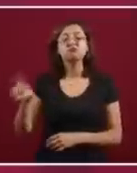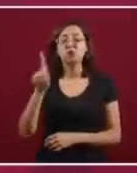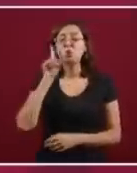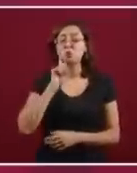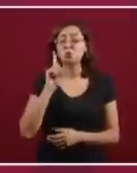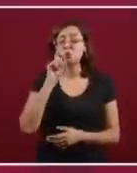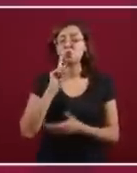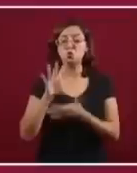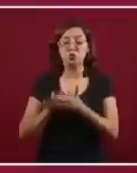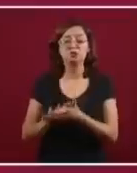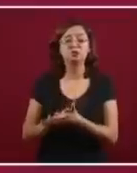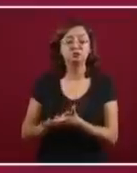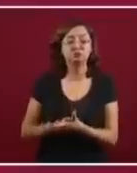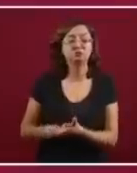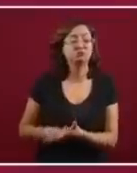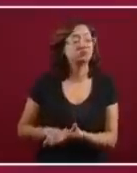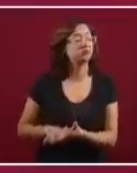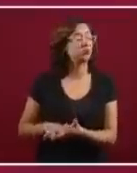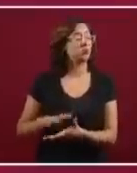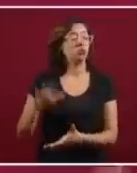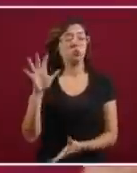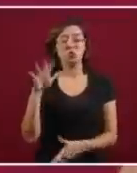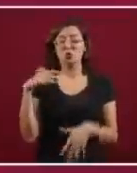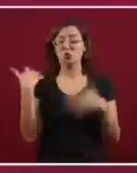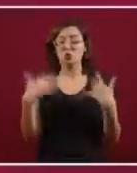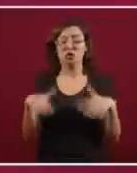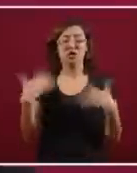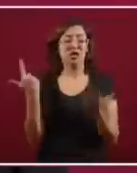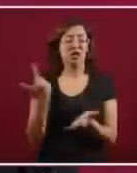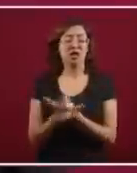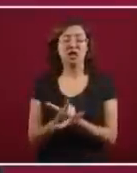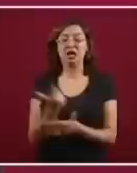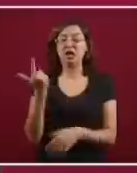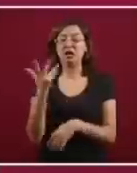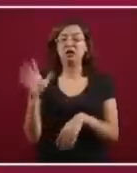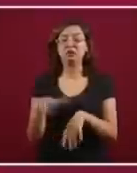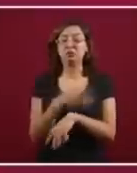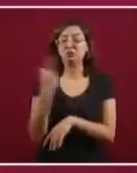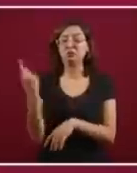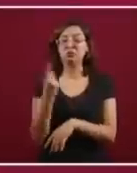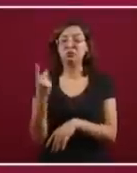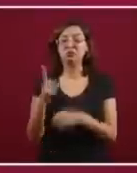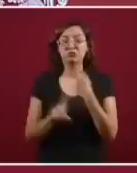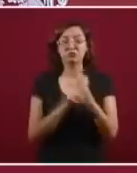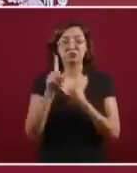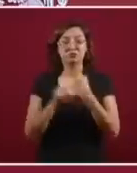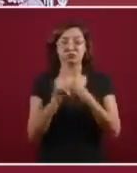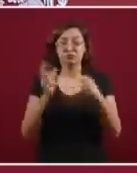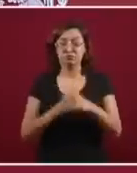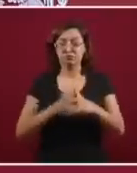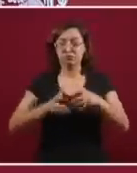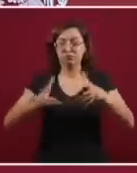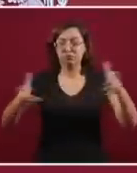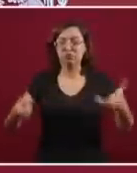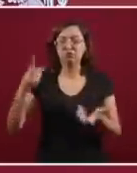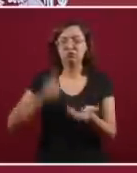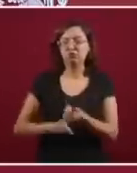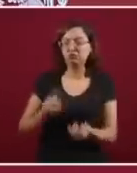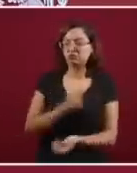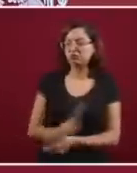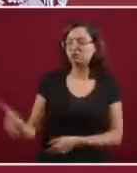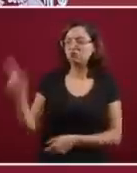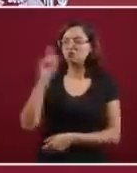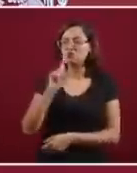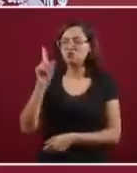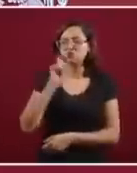componente de inequidad de género impresionante problemas la velocidad de crecimiento del problema en las mujeres ha sido